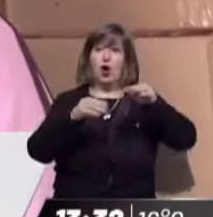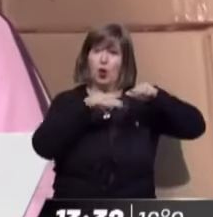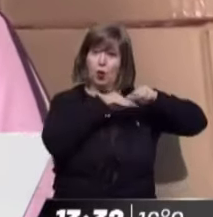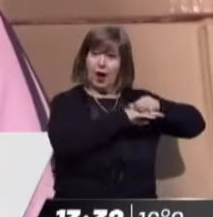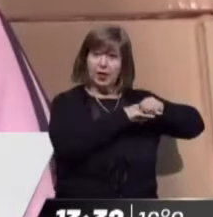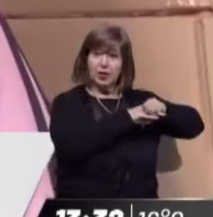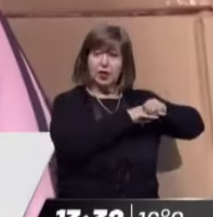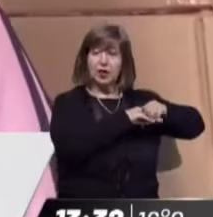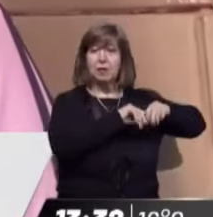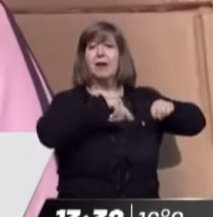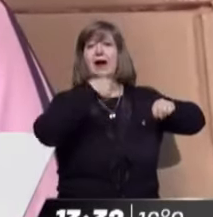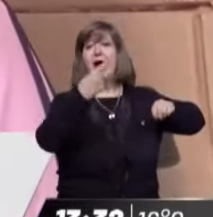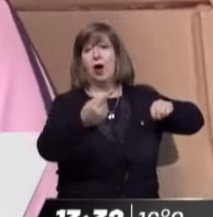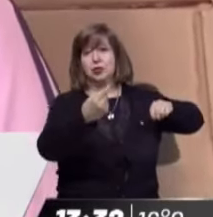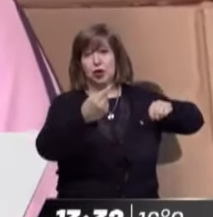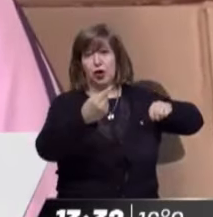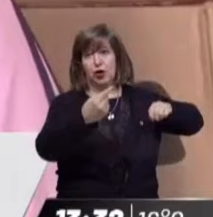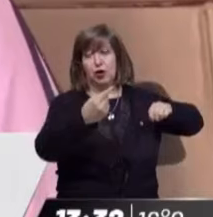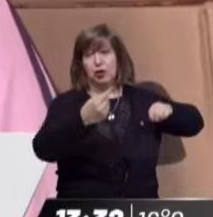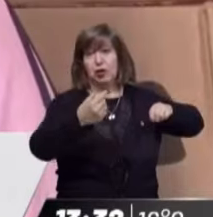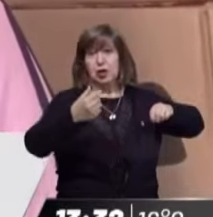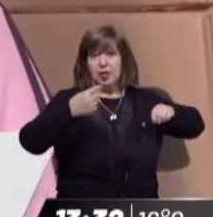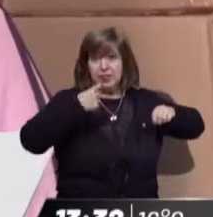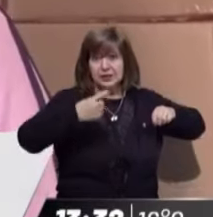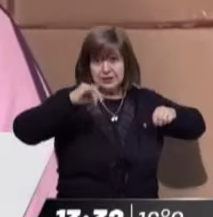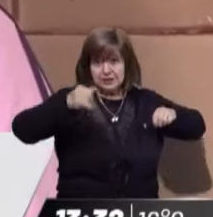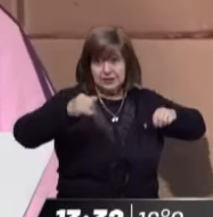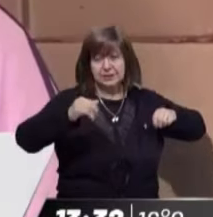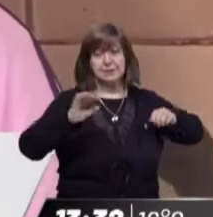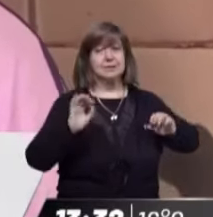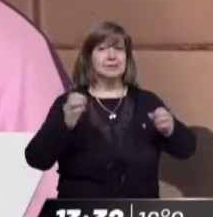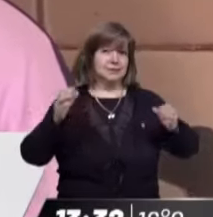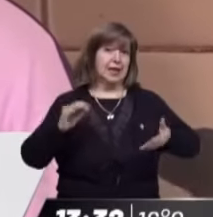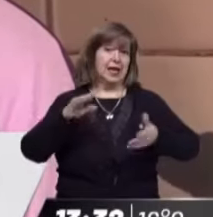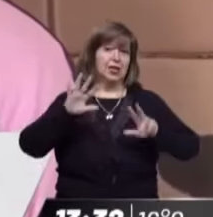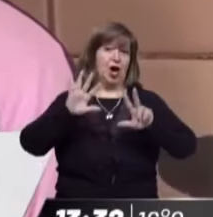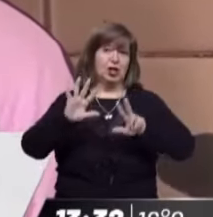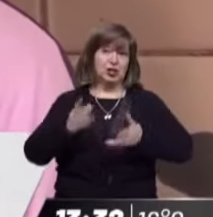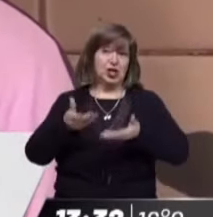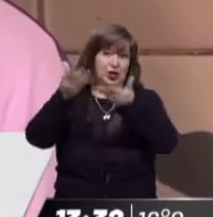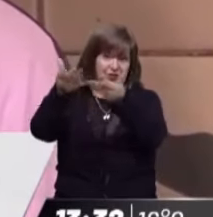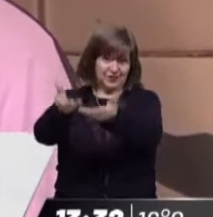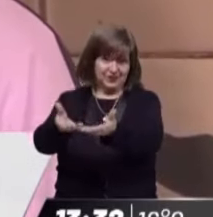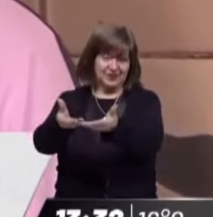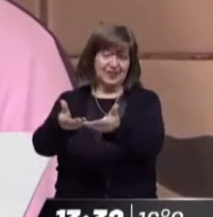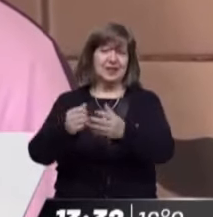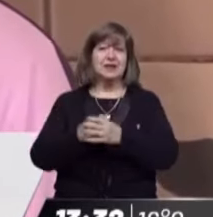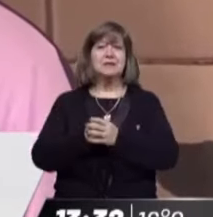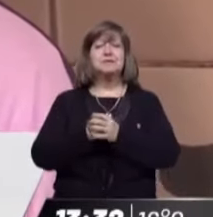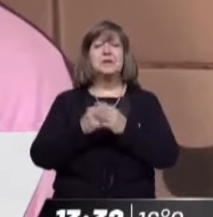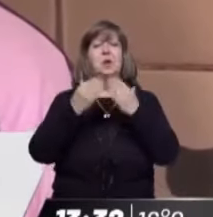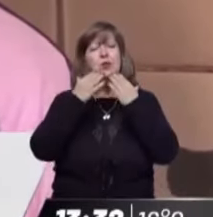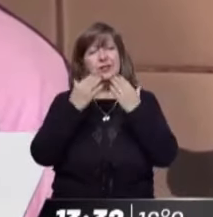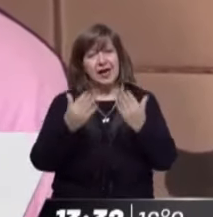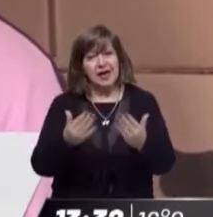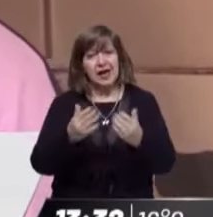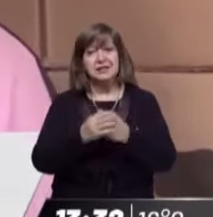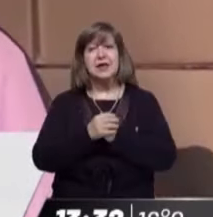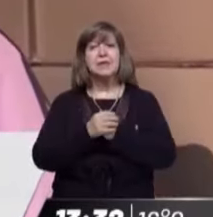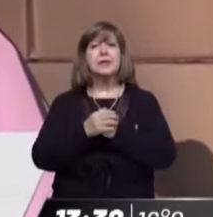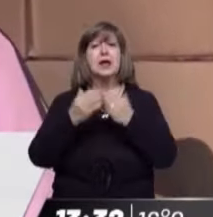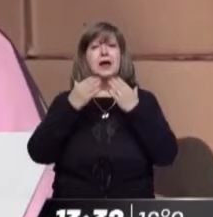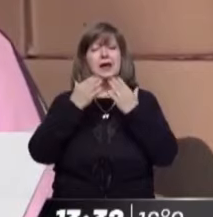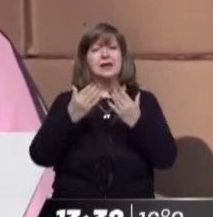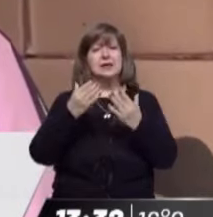Muchísimas gracias por tanto trabajo muchas gracias a ustedes eh Como siempre digo son una gran familia para nosotros